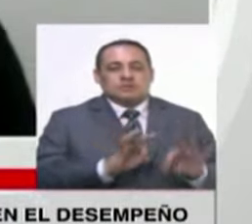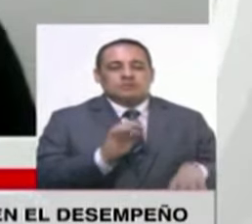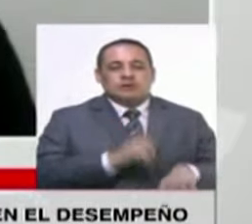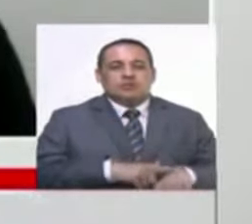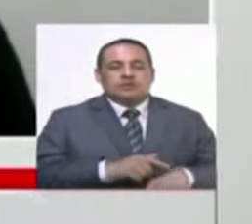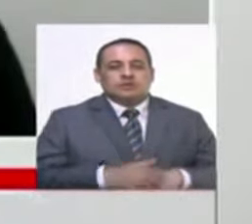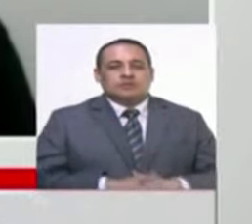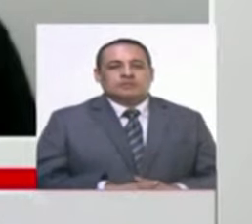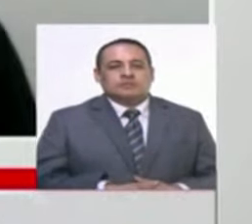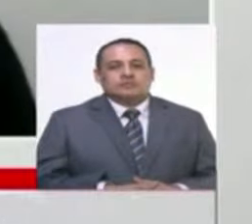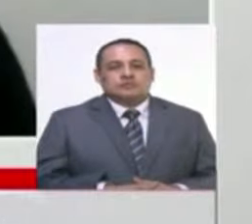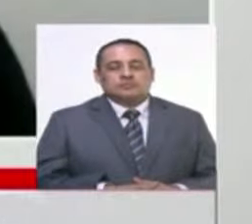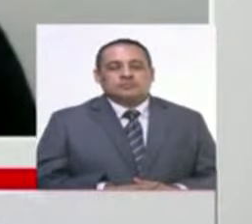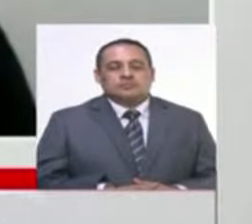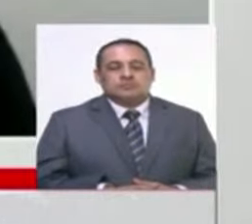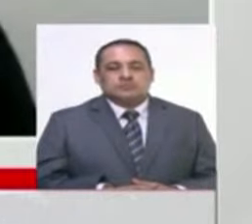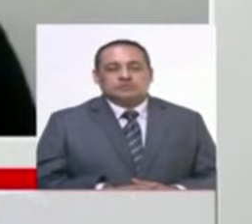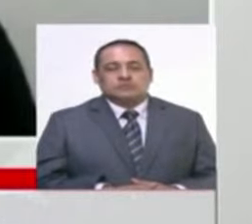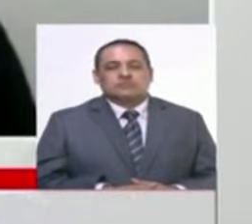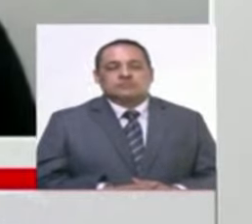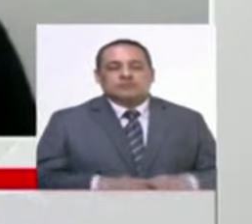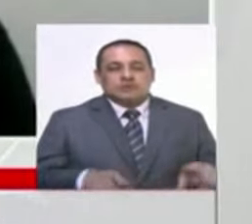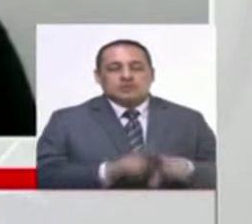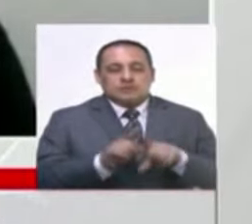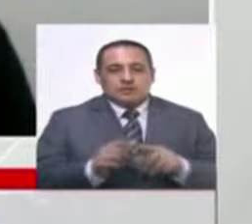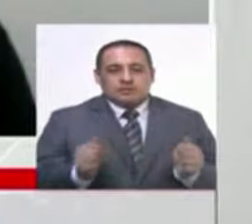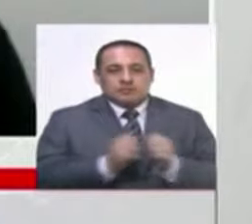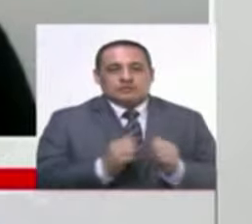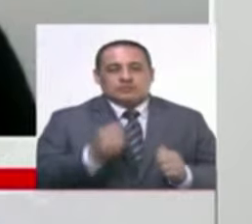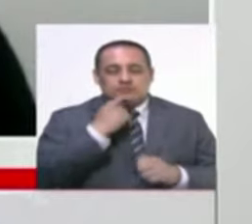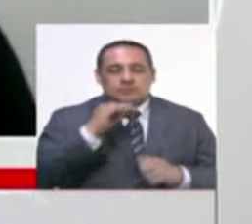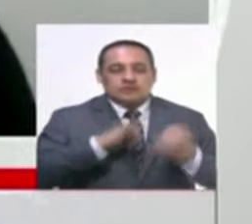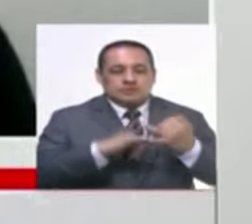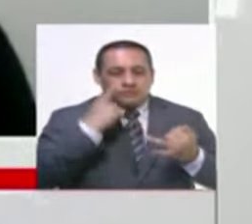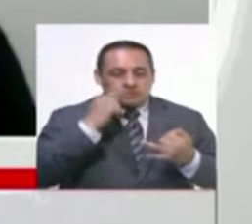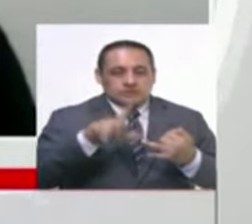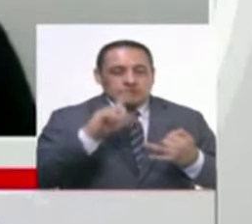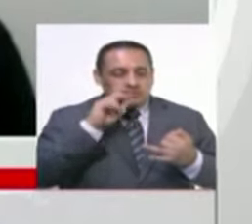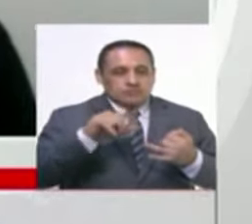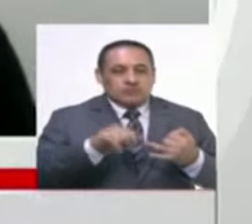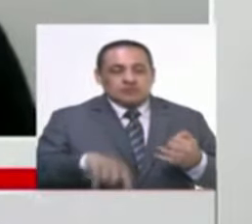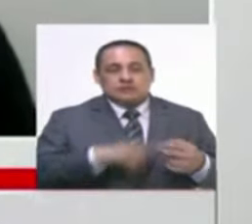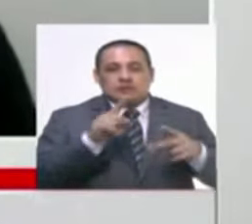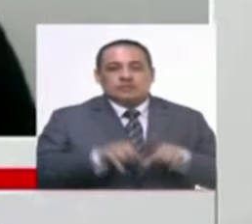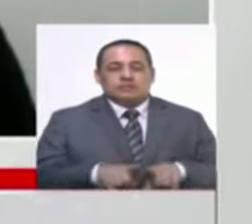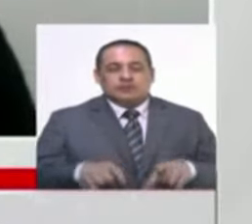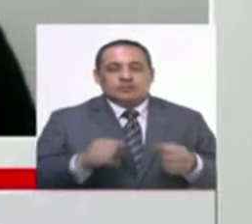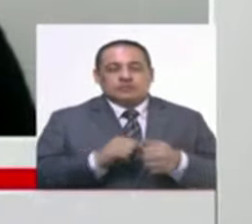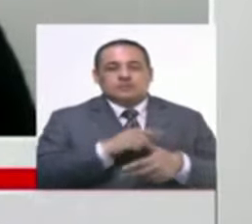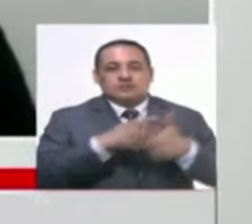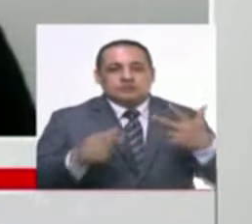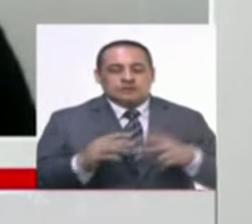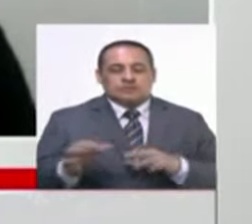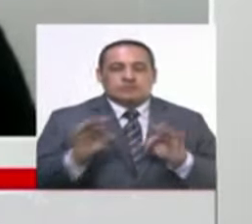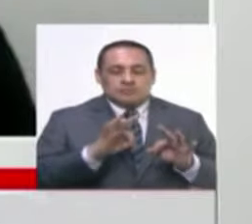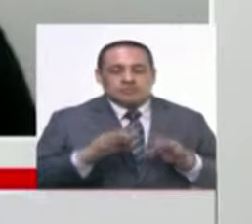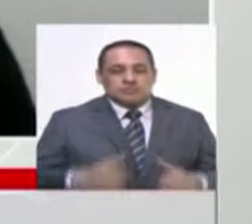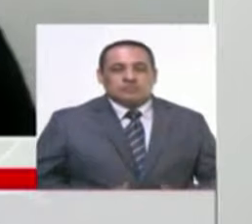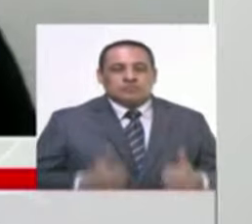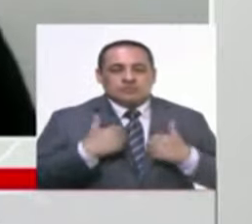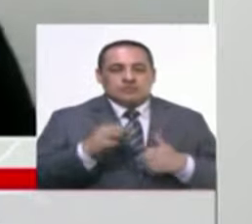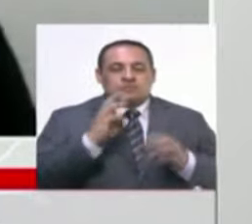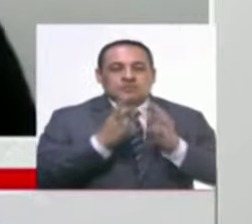hora y minuto, acompañado de la señora Silvia Barrera. Incluso los tres le dimos el por